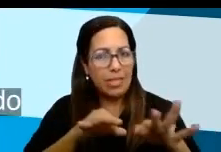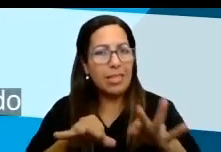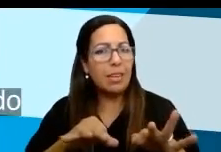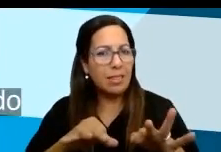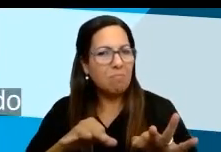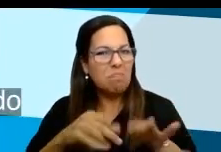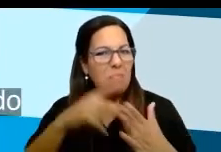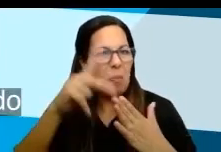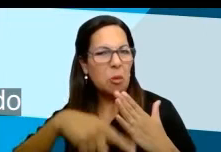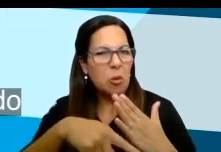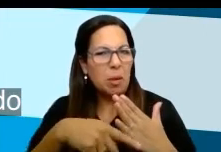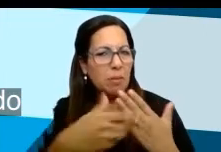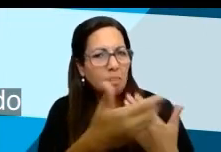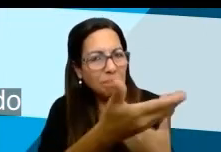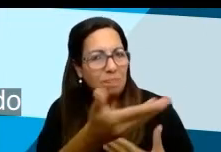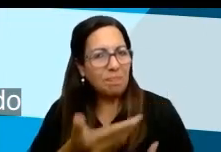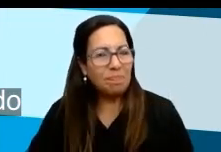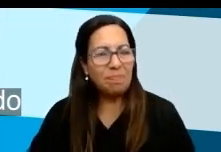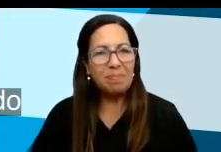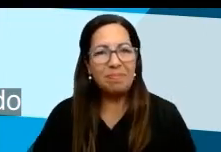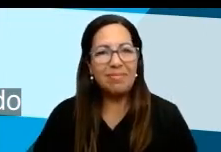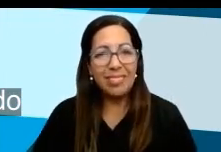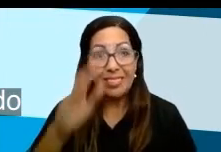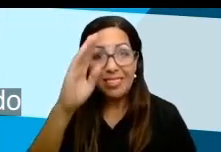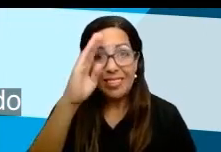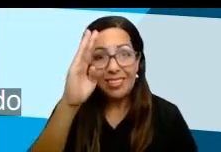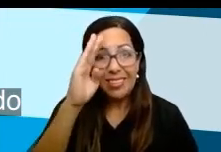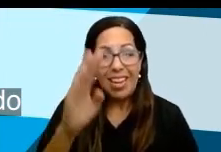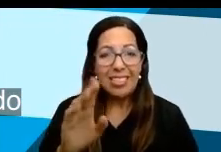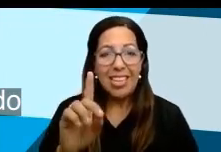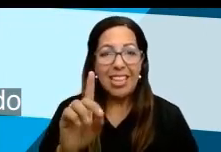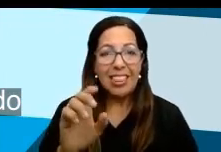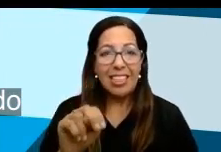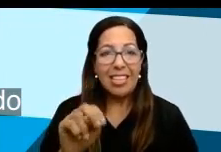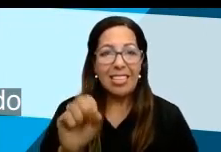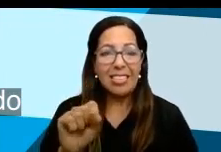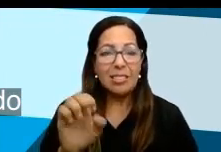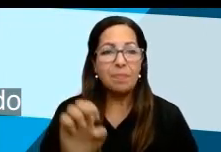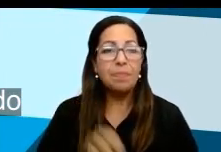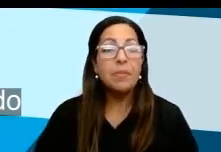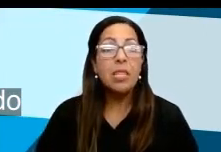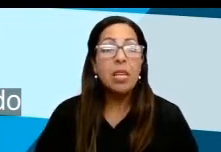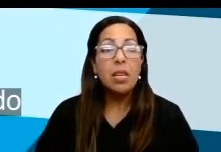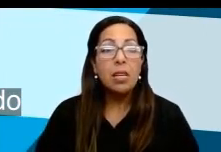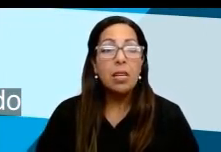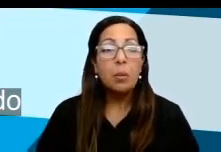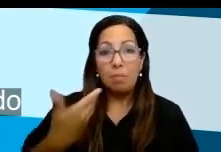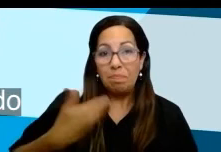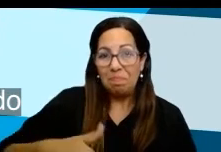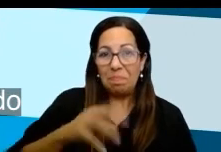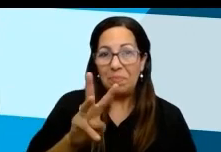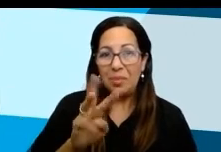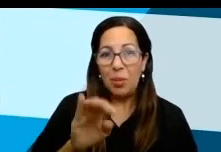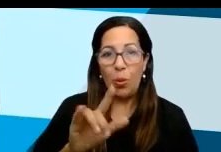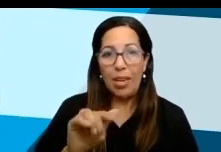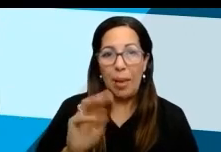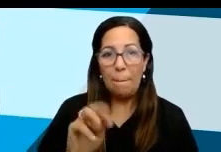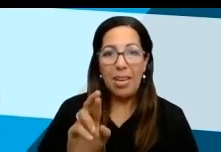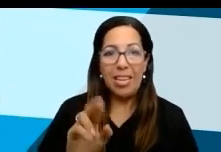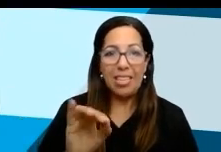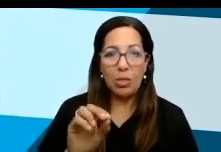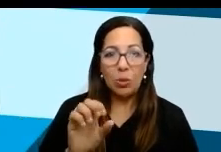programa, licenciado. Muchas gracias, Denis. Como mencionó Denis, mi nombre es William Ríos Maldonado, soy el